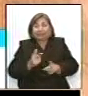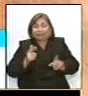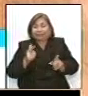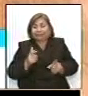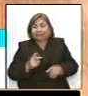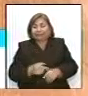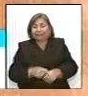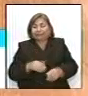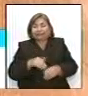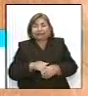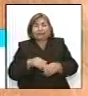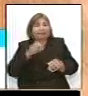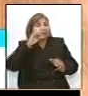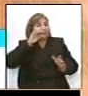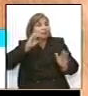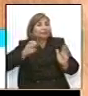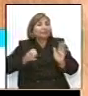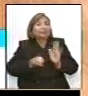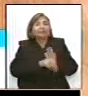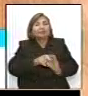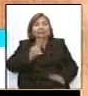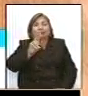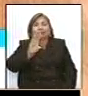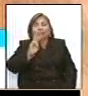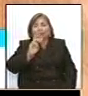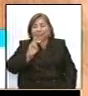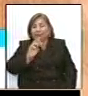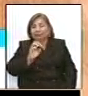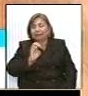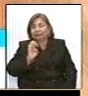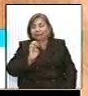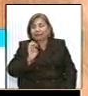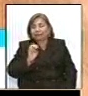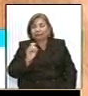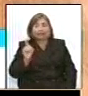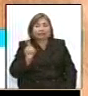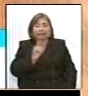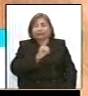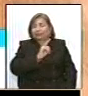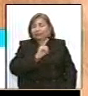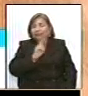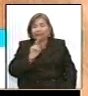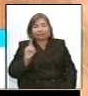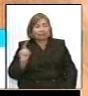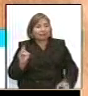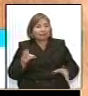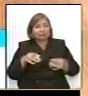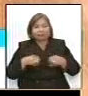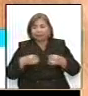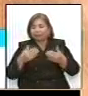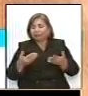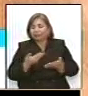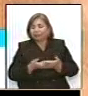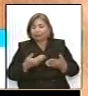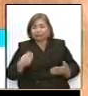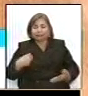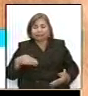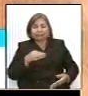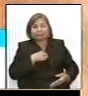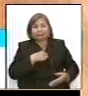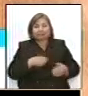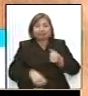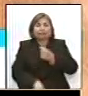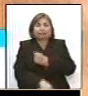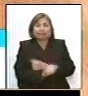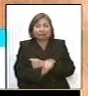y la foto corresponde al día 26 de enero del año 2018, y no necesariamente con jóvenes destacados, sino con los miembros de un club deportivo